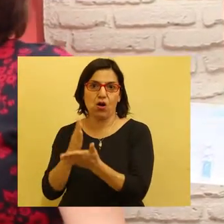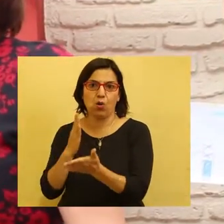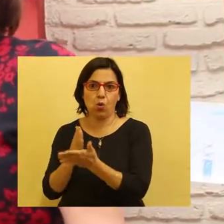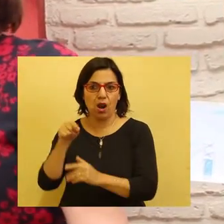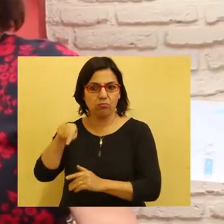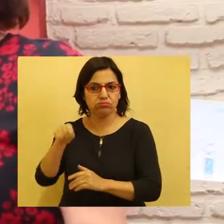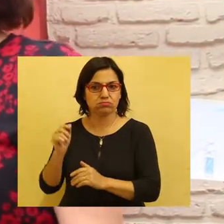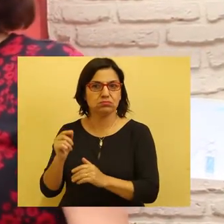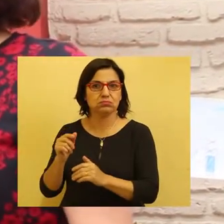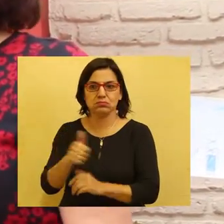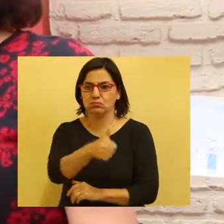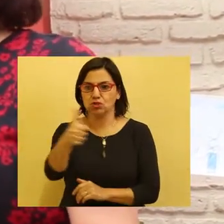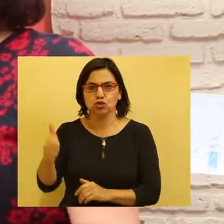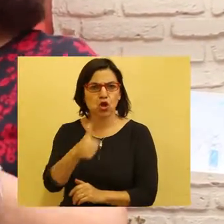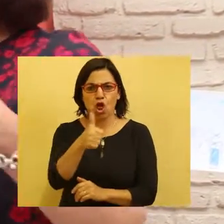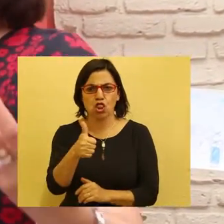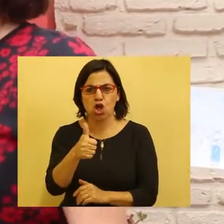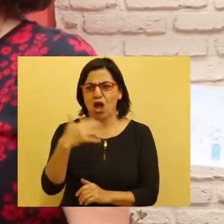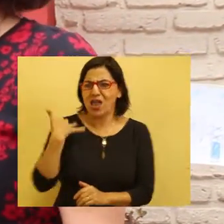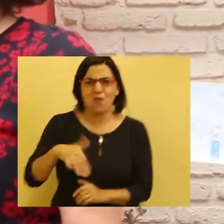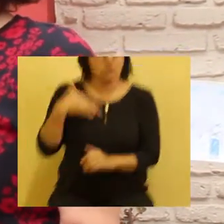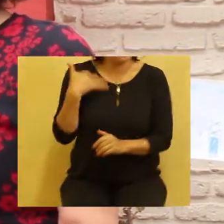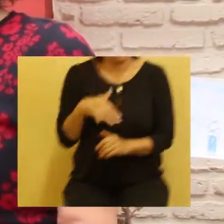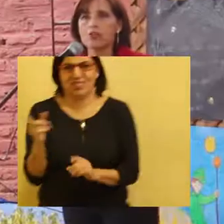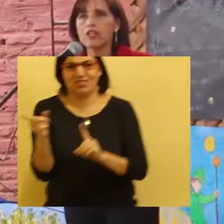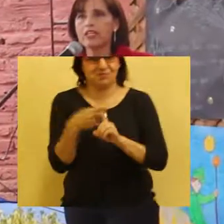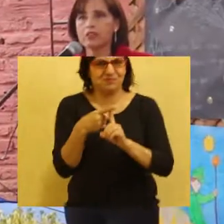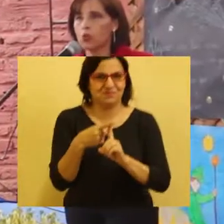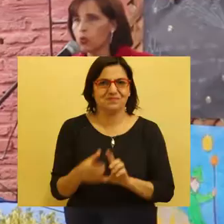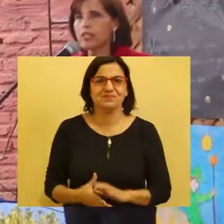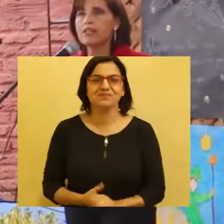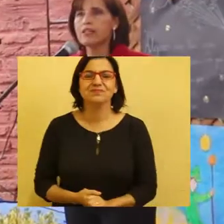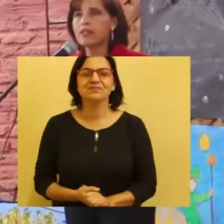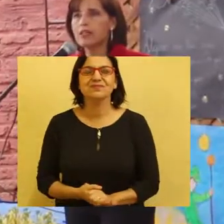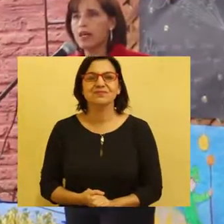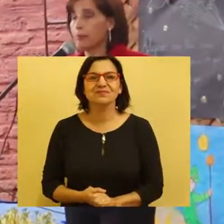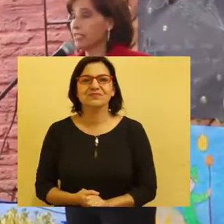de la escuela, que es decir que aquí todos somos importantes.